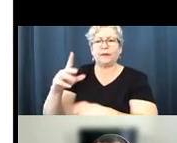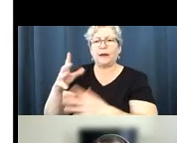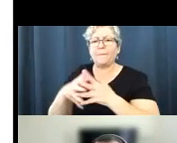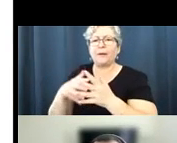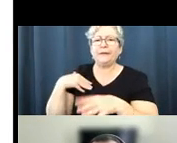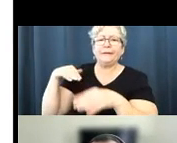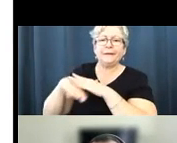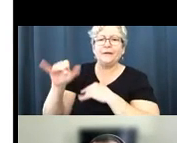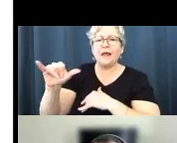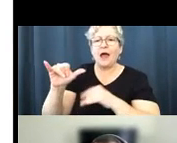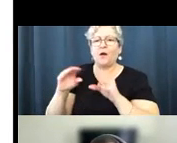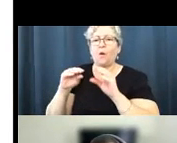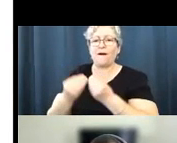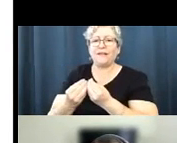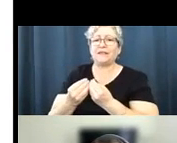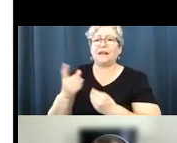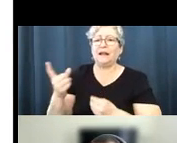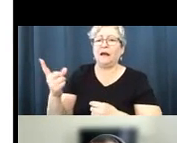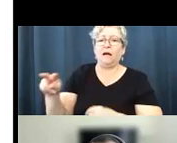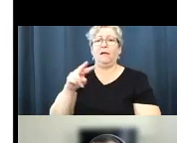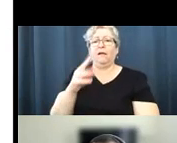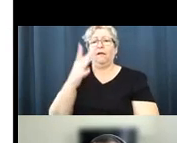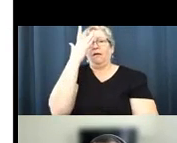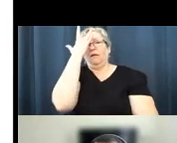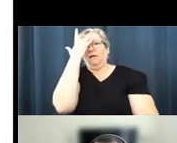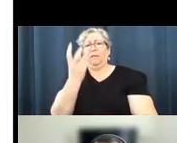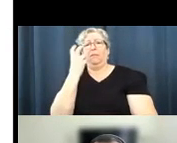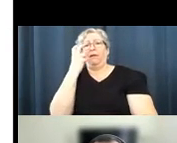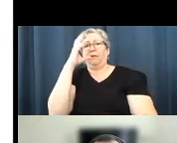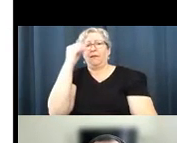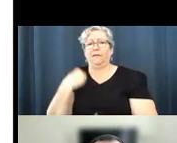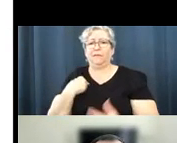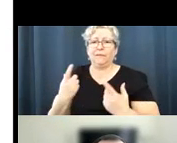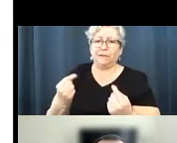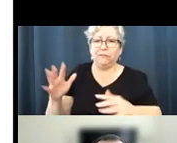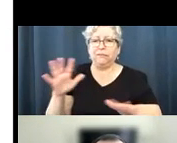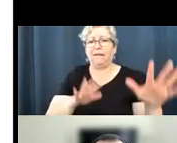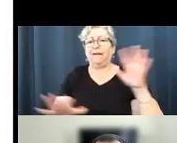Corporativa y hablaba con el oficial de inclusión, yo lo asustaba mucho.